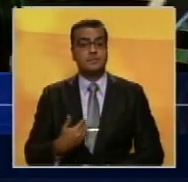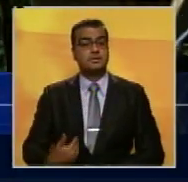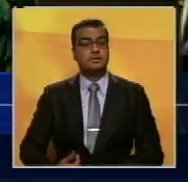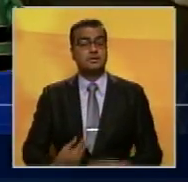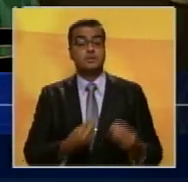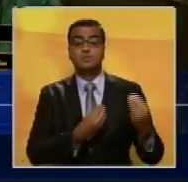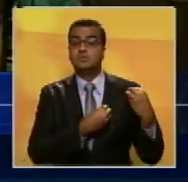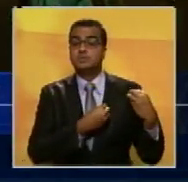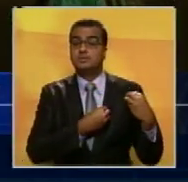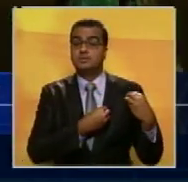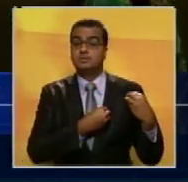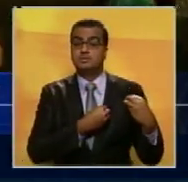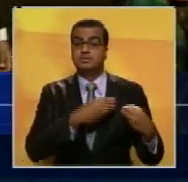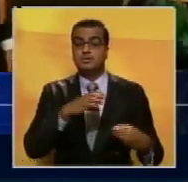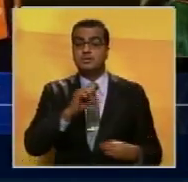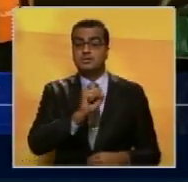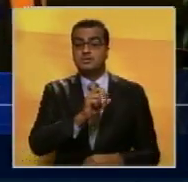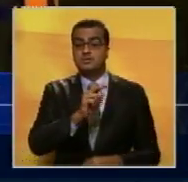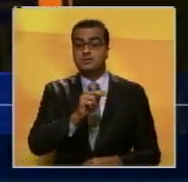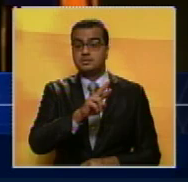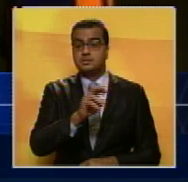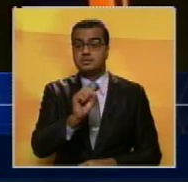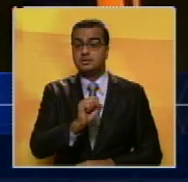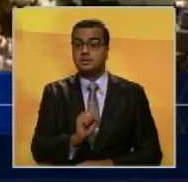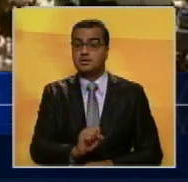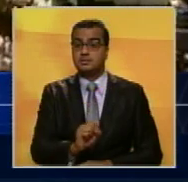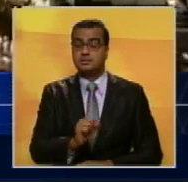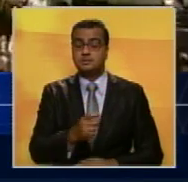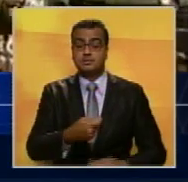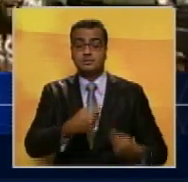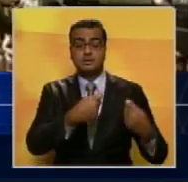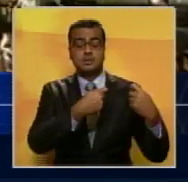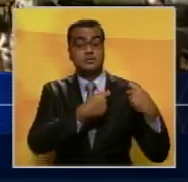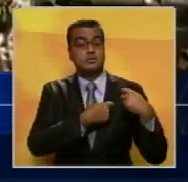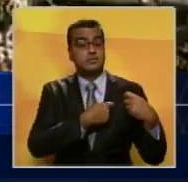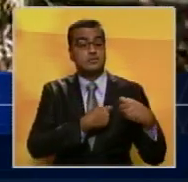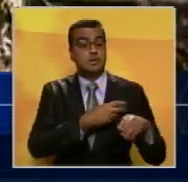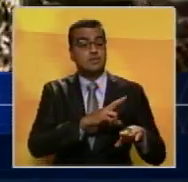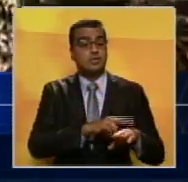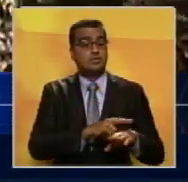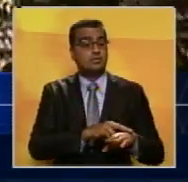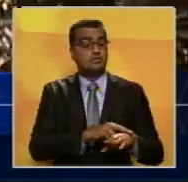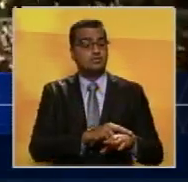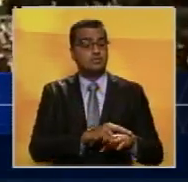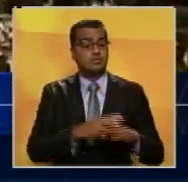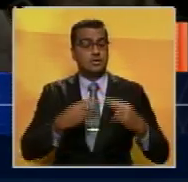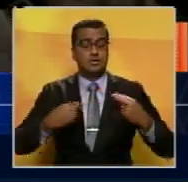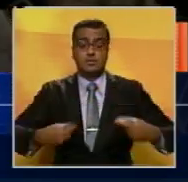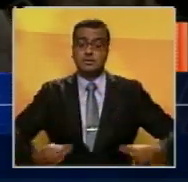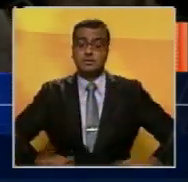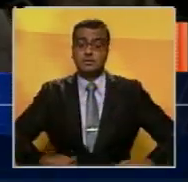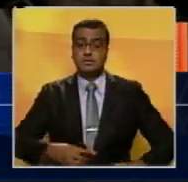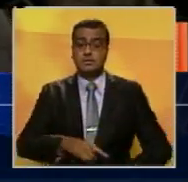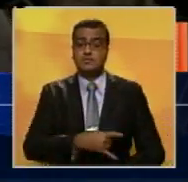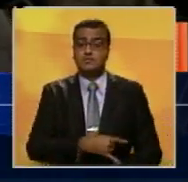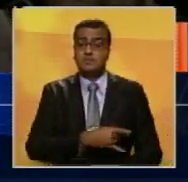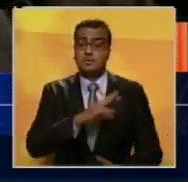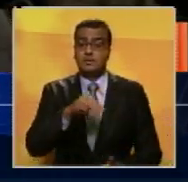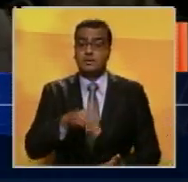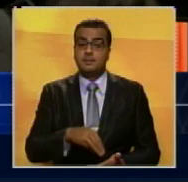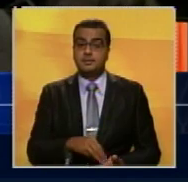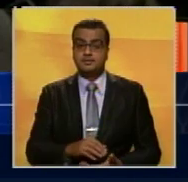Junta Directiva de Cisneros, Gustavo Cisneros, fue investido como doctor honoris causa en Humanidades por la Universidad de